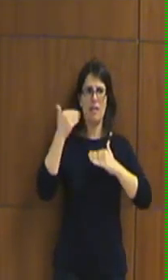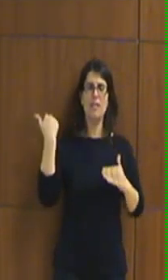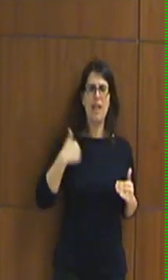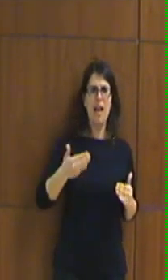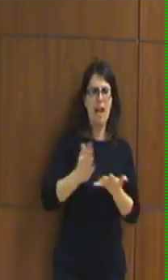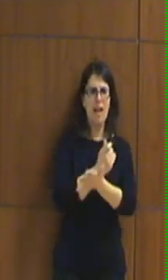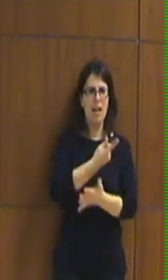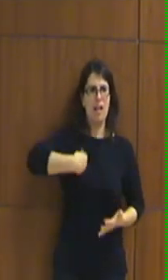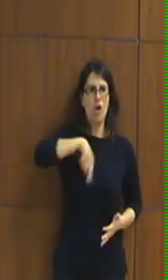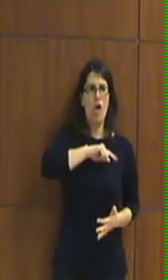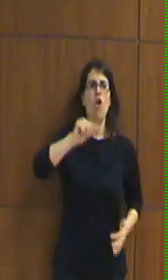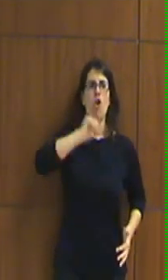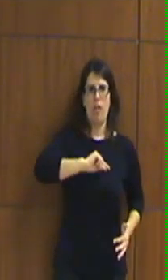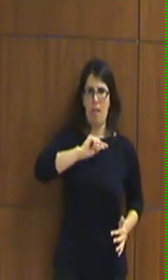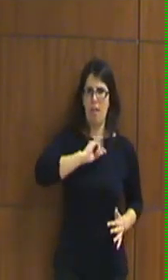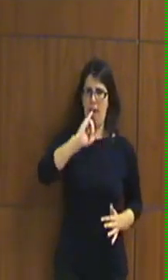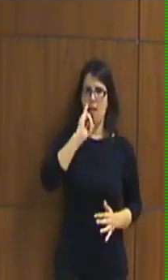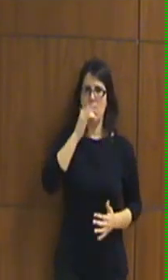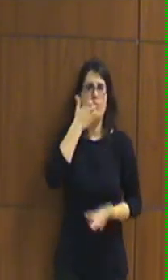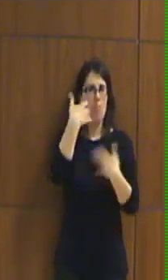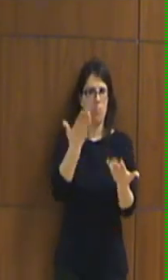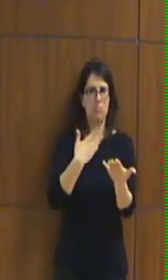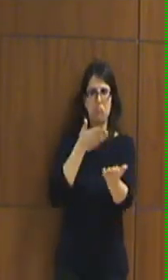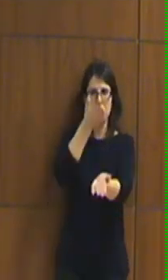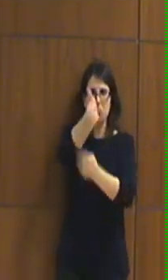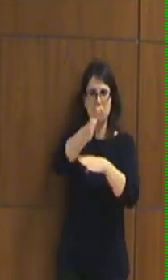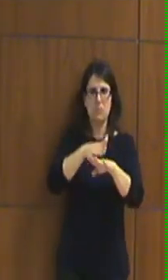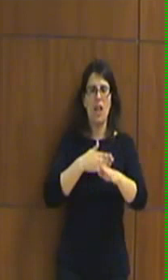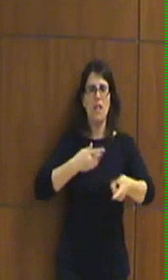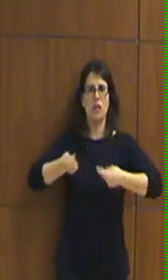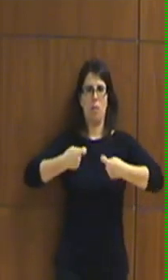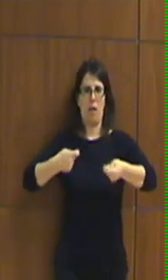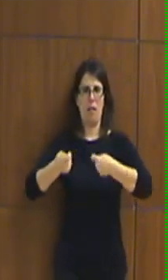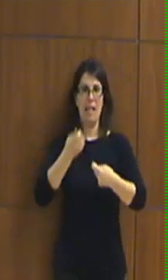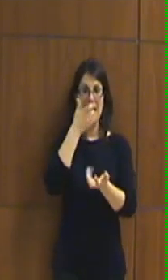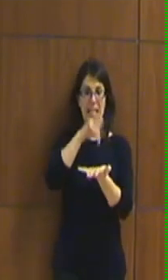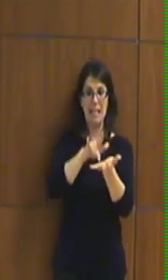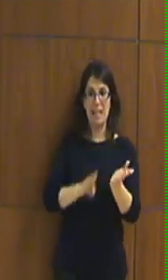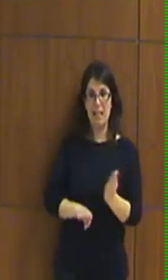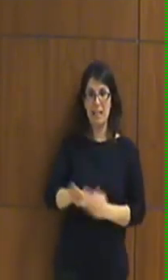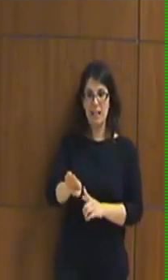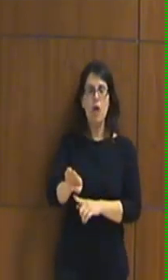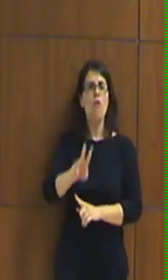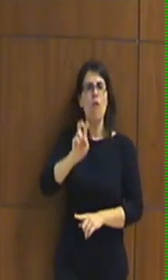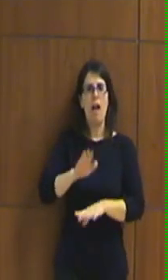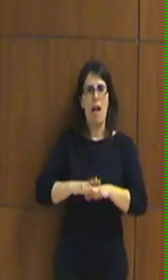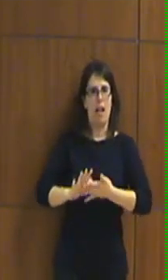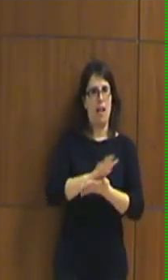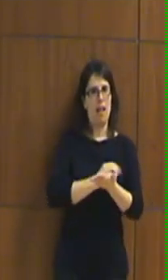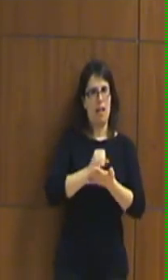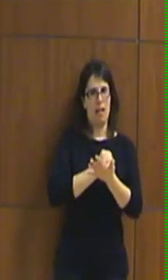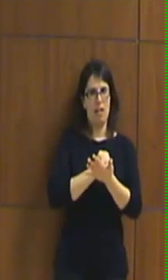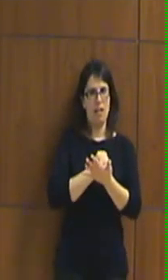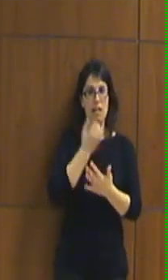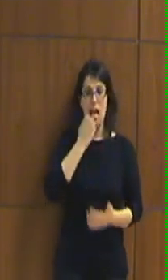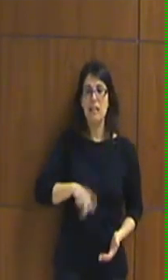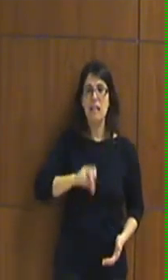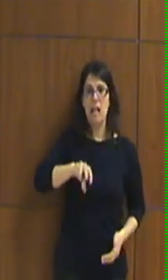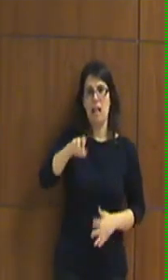muy concienciados que cuando vamos a un centro comercial, si hay una rampa de acceso, esa rampa de acceso nos vale a todos. Si hay una escalera, es para unos pocos,